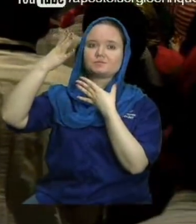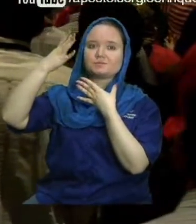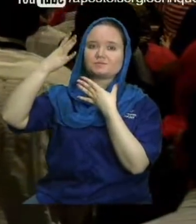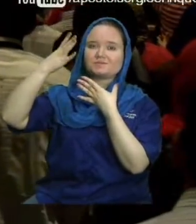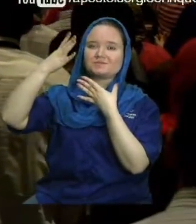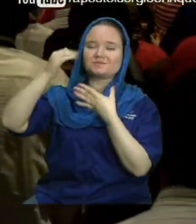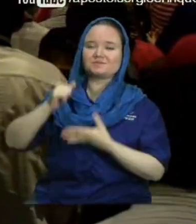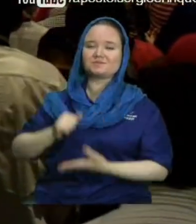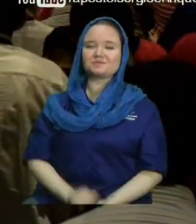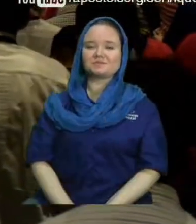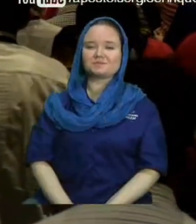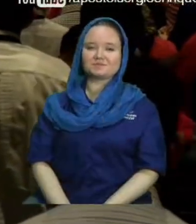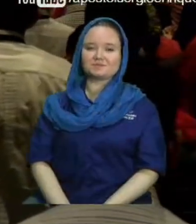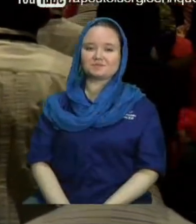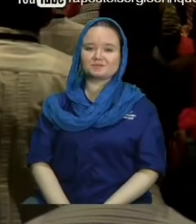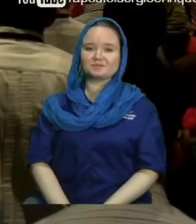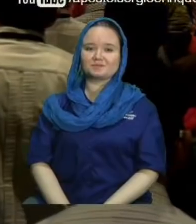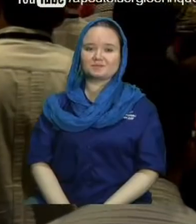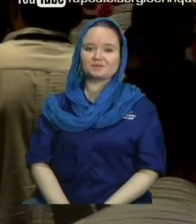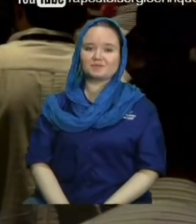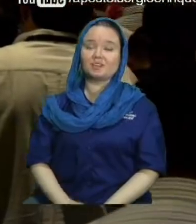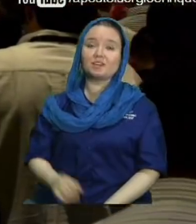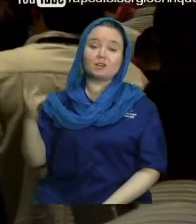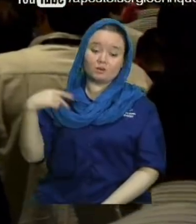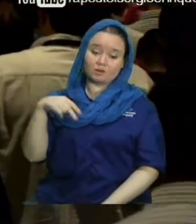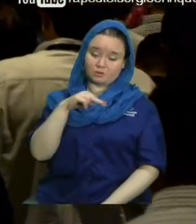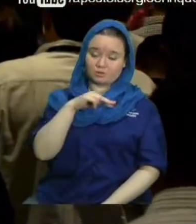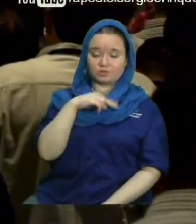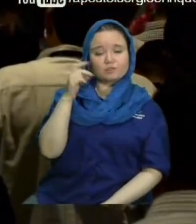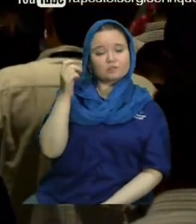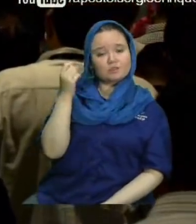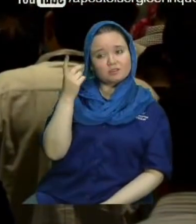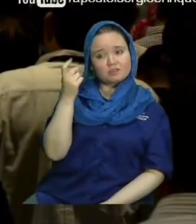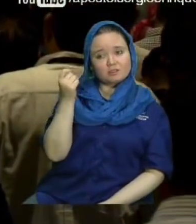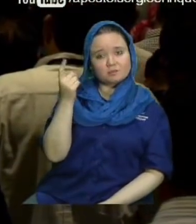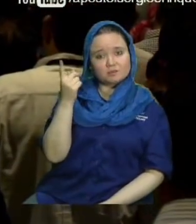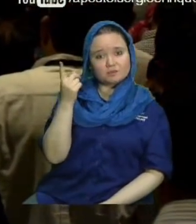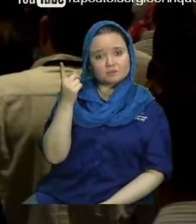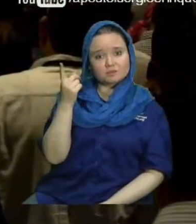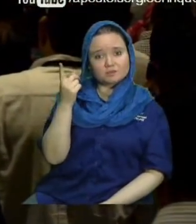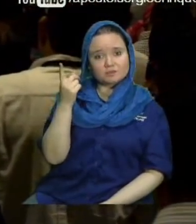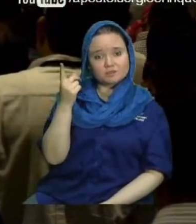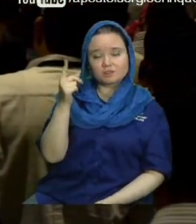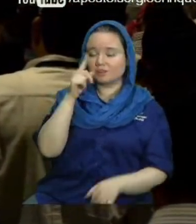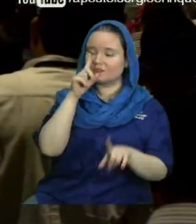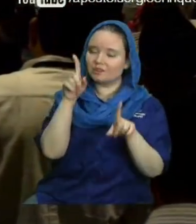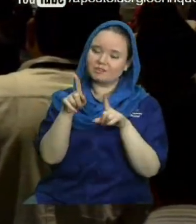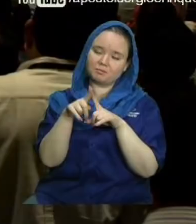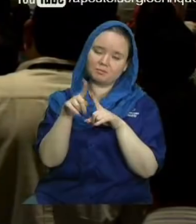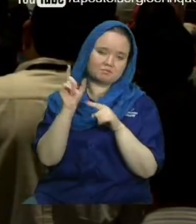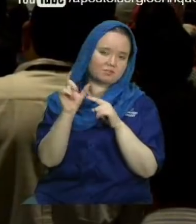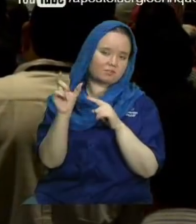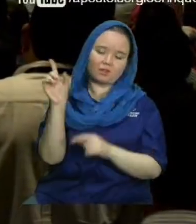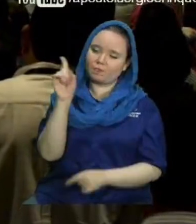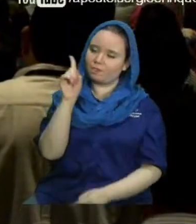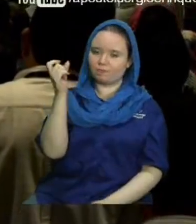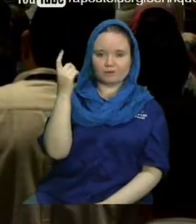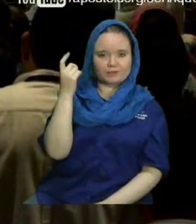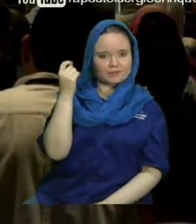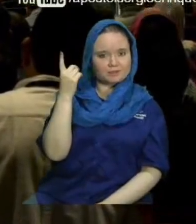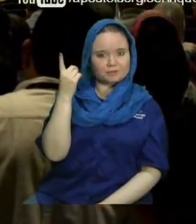de los que entienden, de lo que entendemos un poquito y de los que no entendemos.